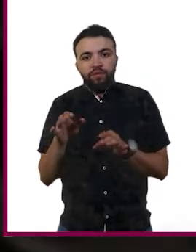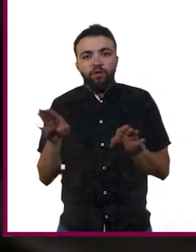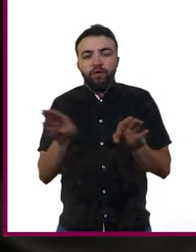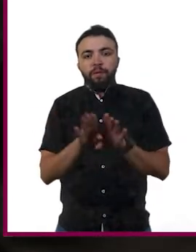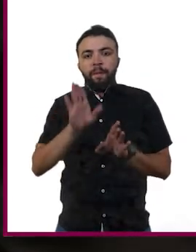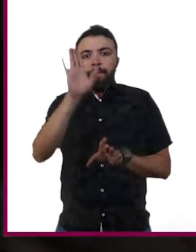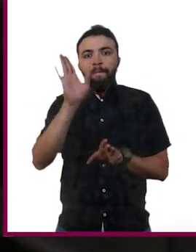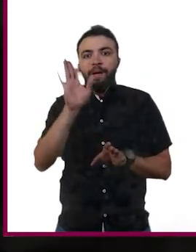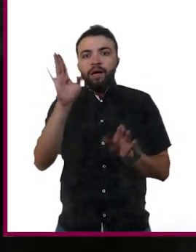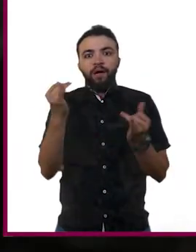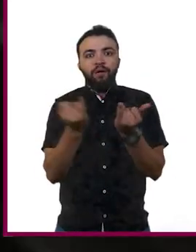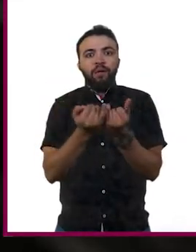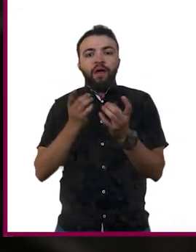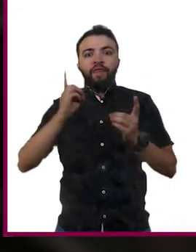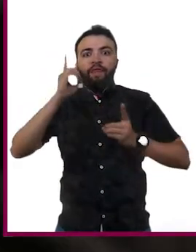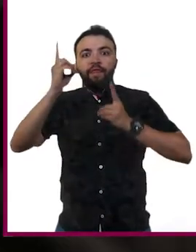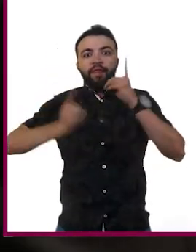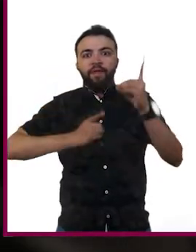deportistas